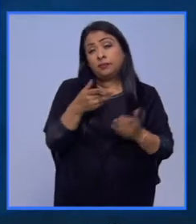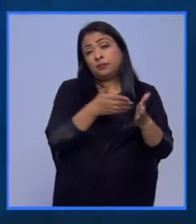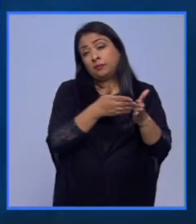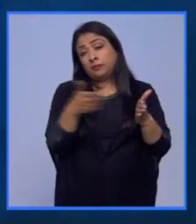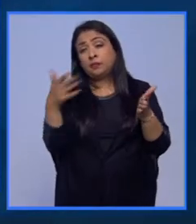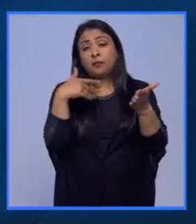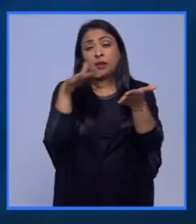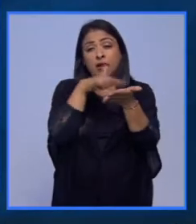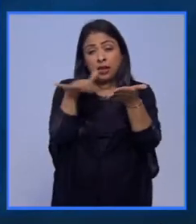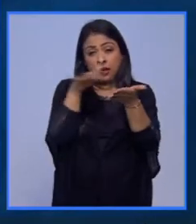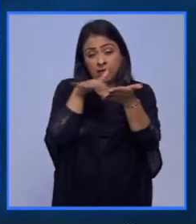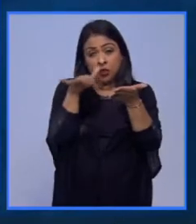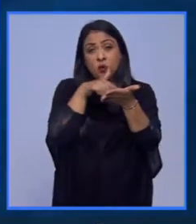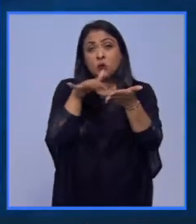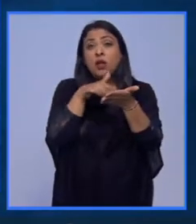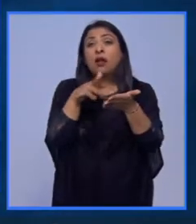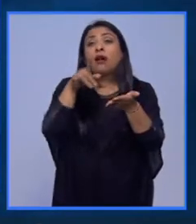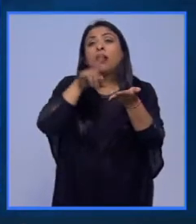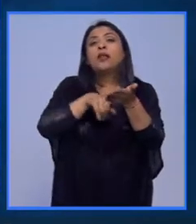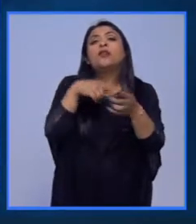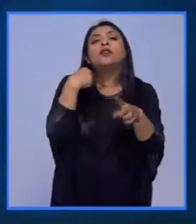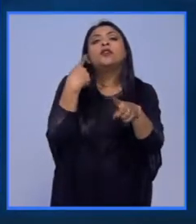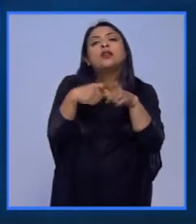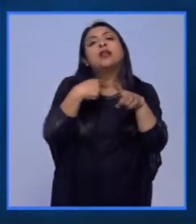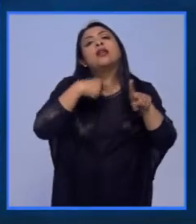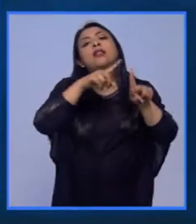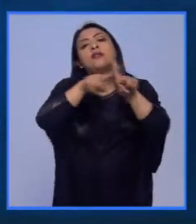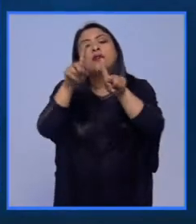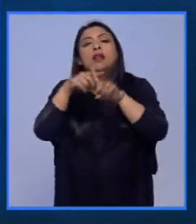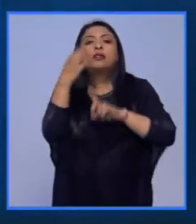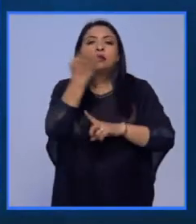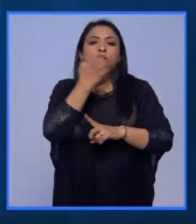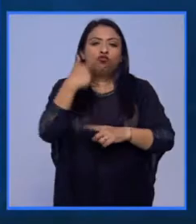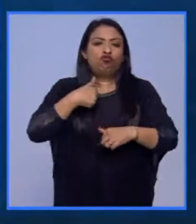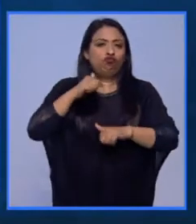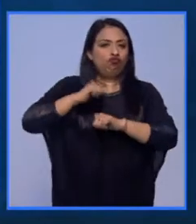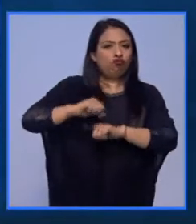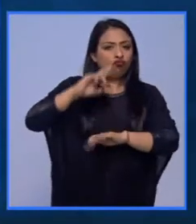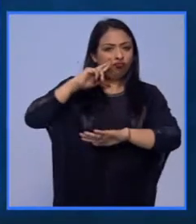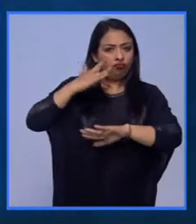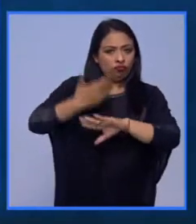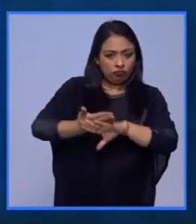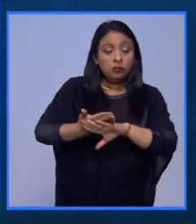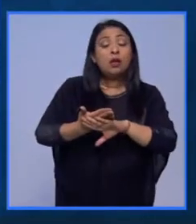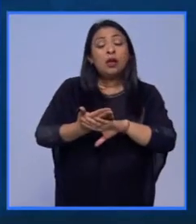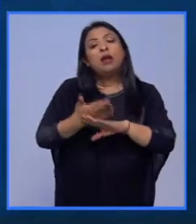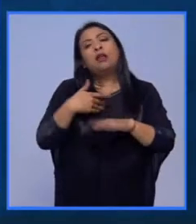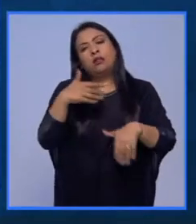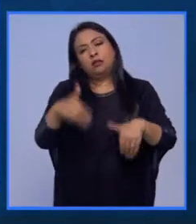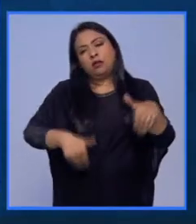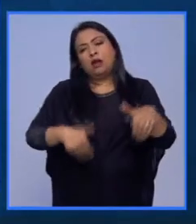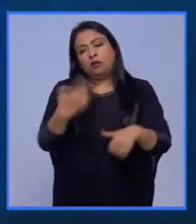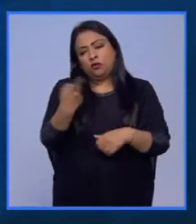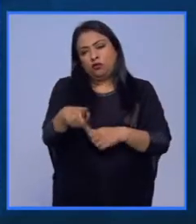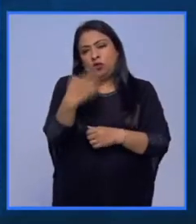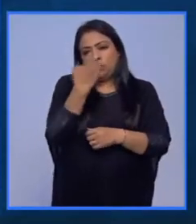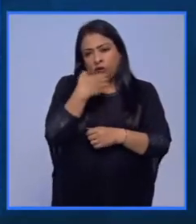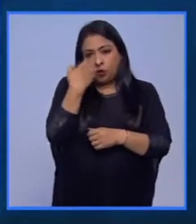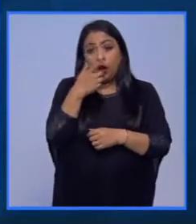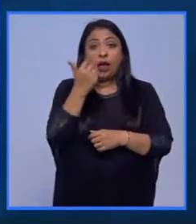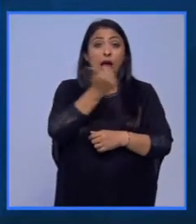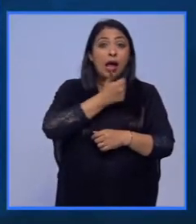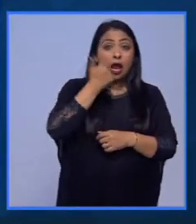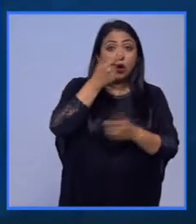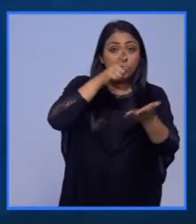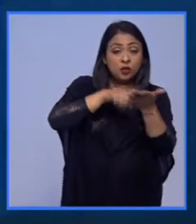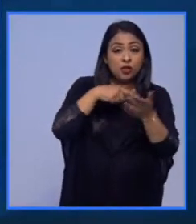Y este ciclo de lecturas, las lecturas serán llevadas a cabo por diferentes escuelas de teatro, los estudiantes de